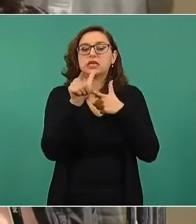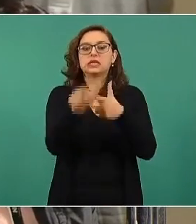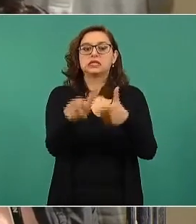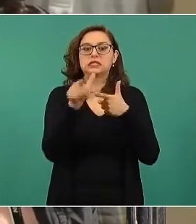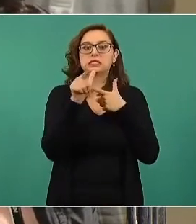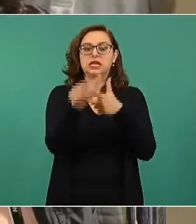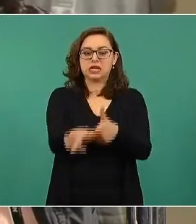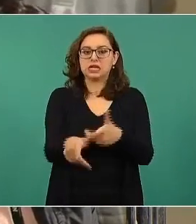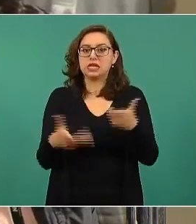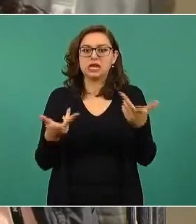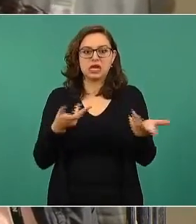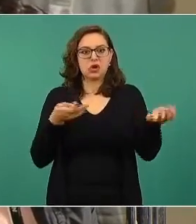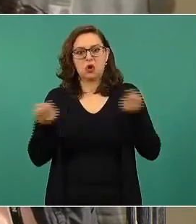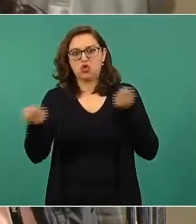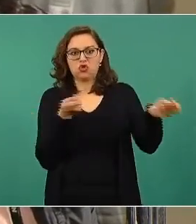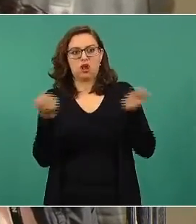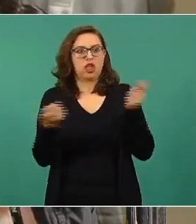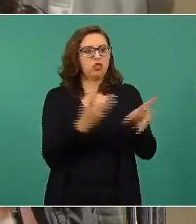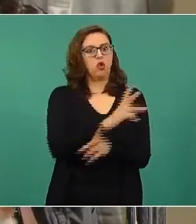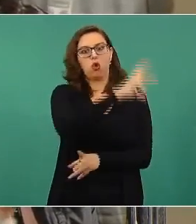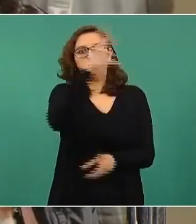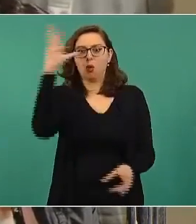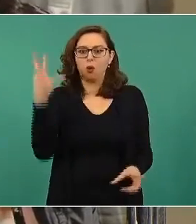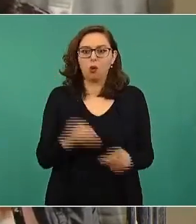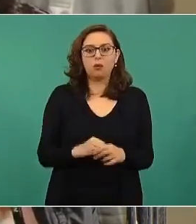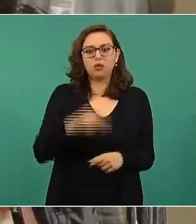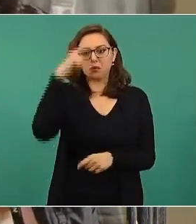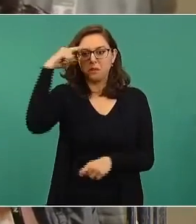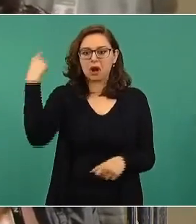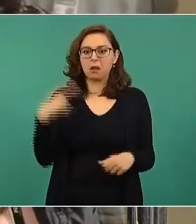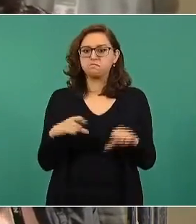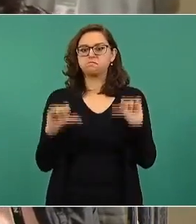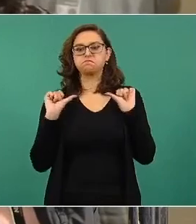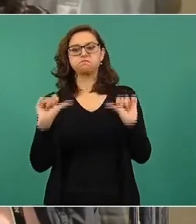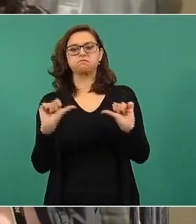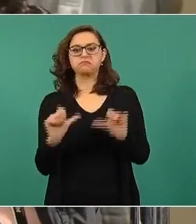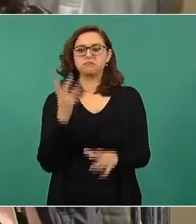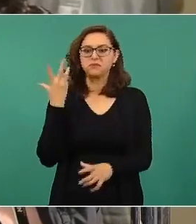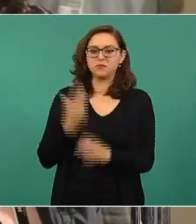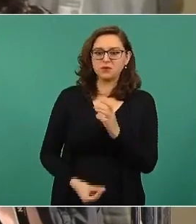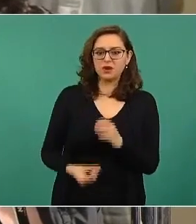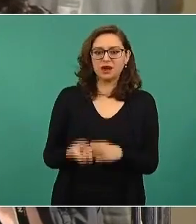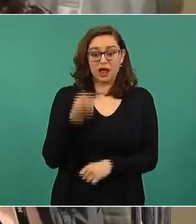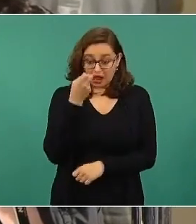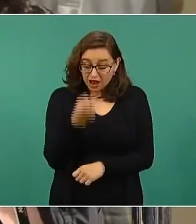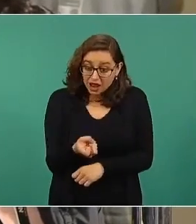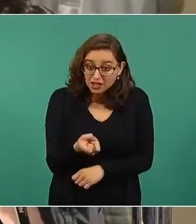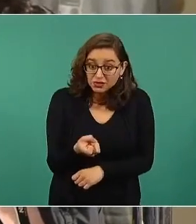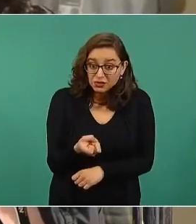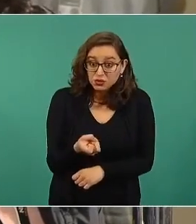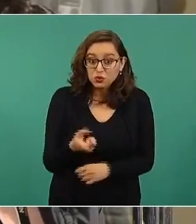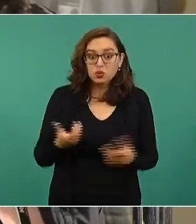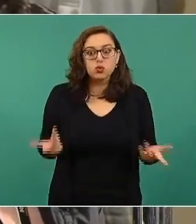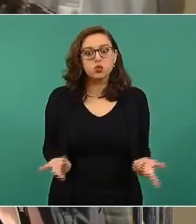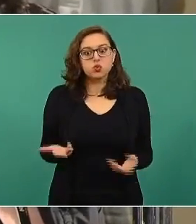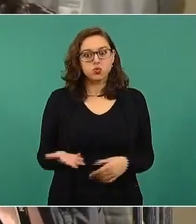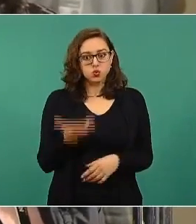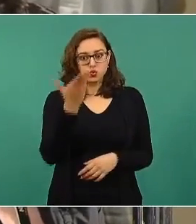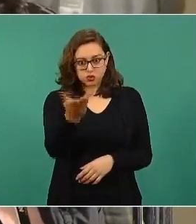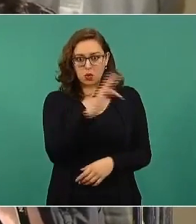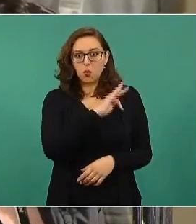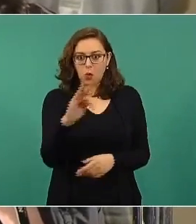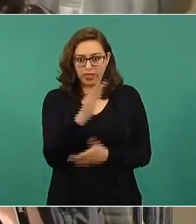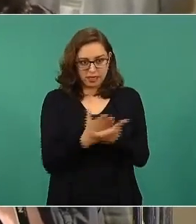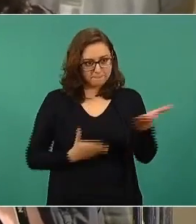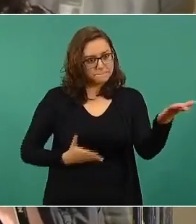los poderes judicial para mantener su impunidad. Entonces, justo eso es lo que se pretende, que si usted puede